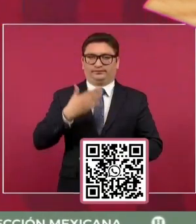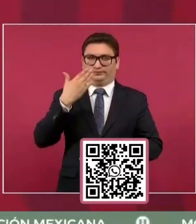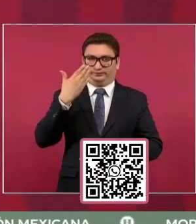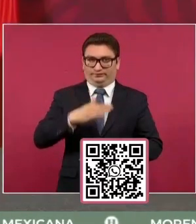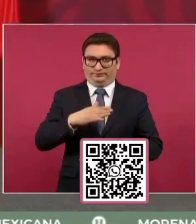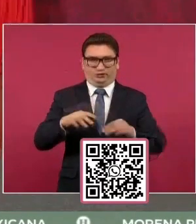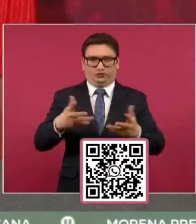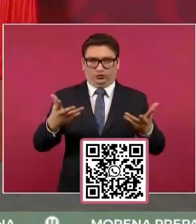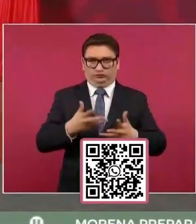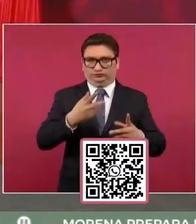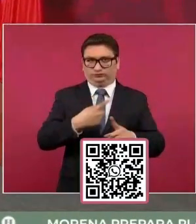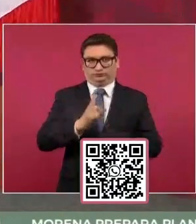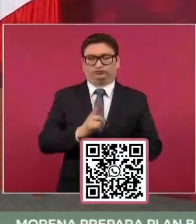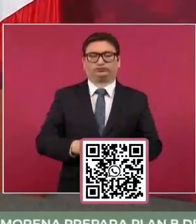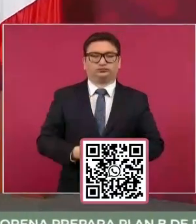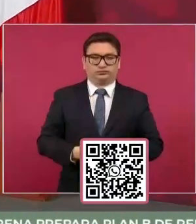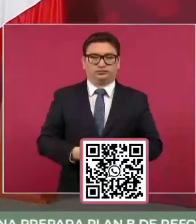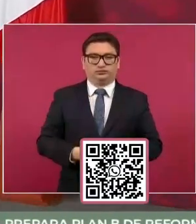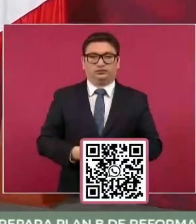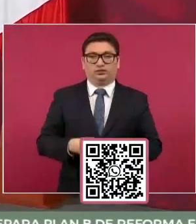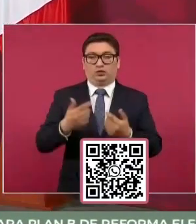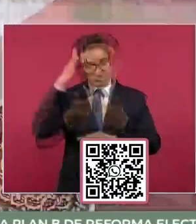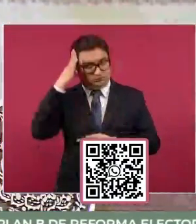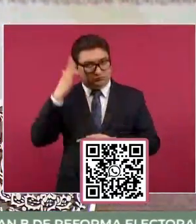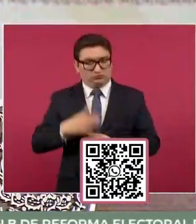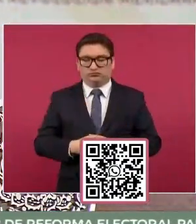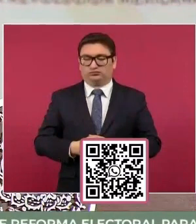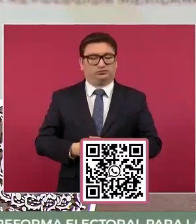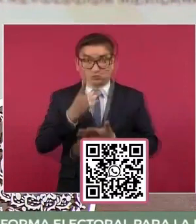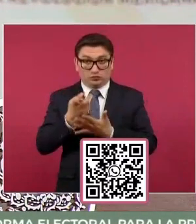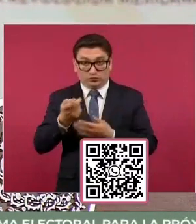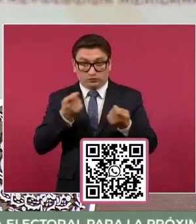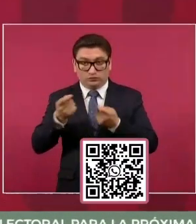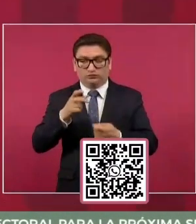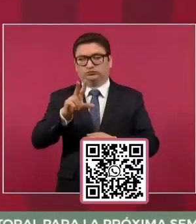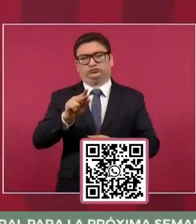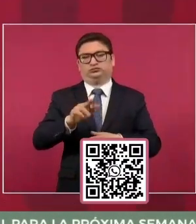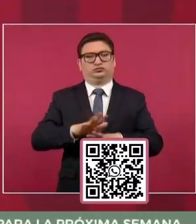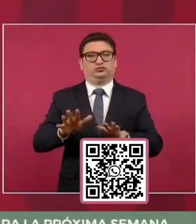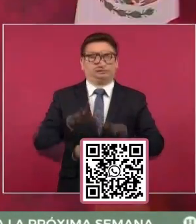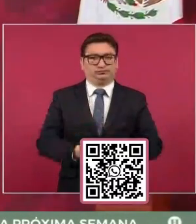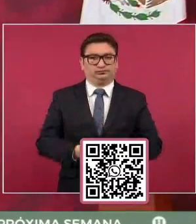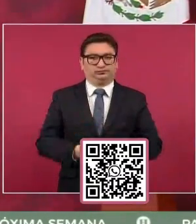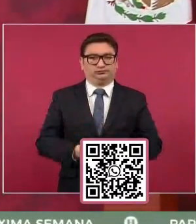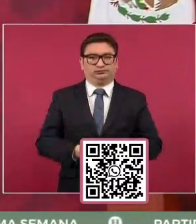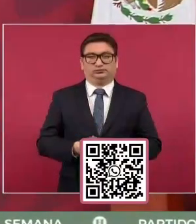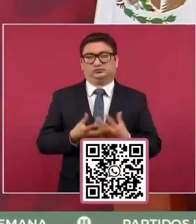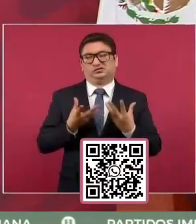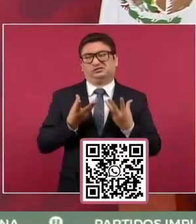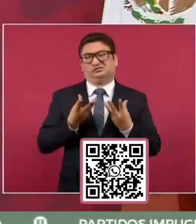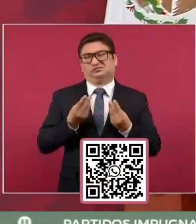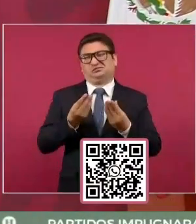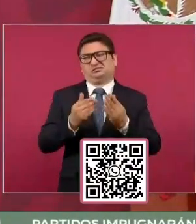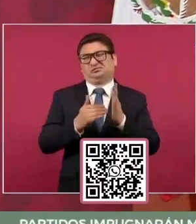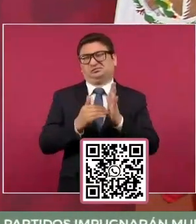No es un movimiento de un solo hombre, de un grupo de dirigentes, ni siquiera de un partido. Este es un movimiento de millones de